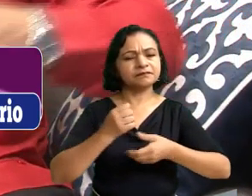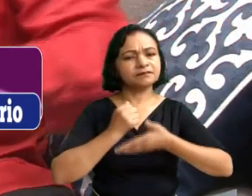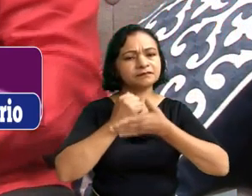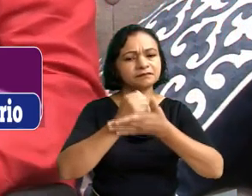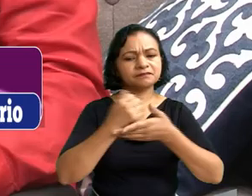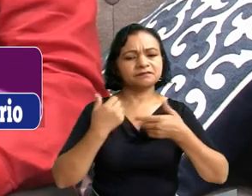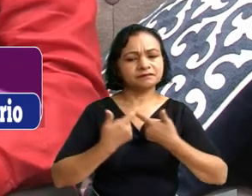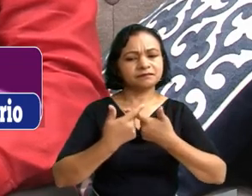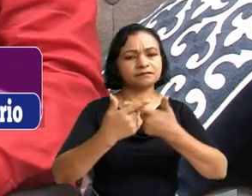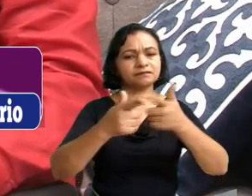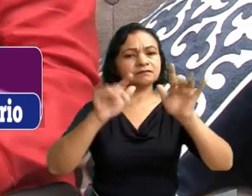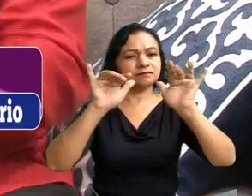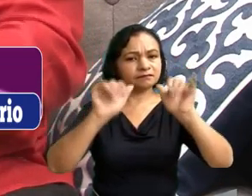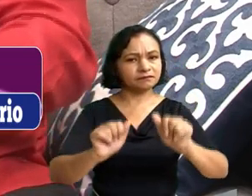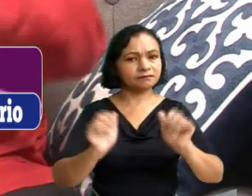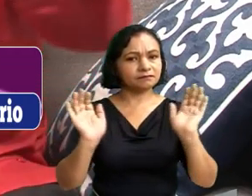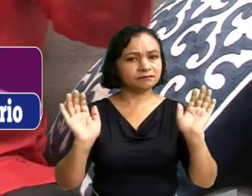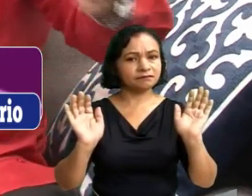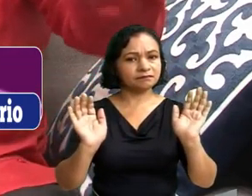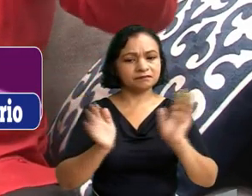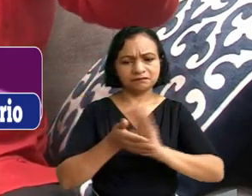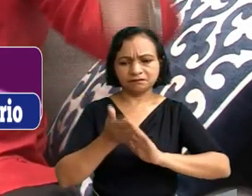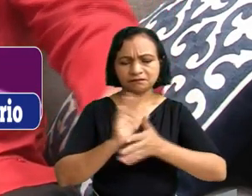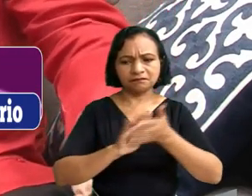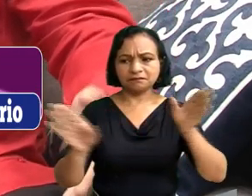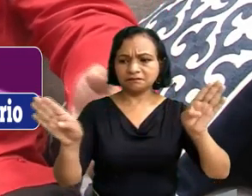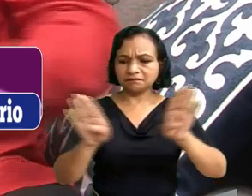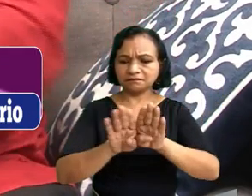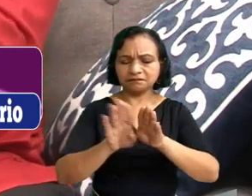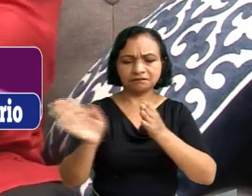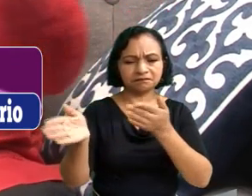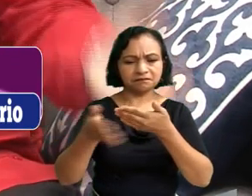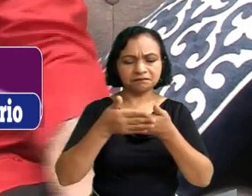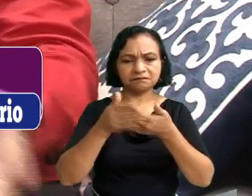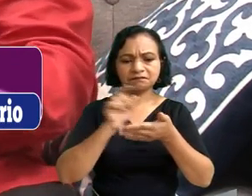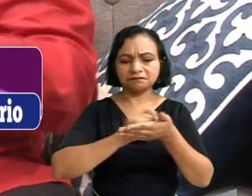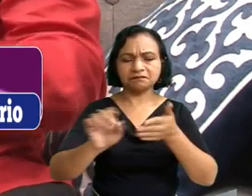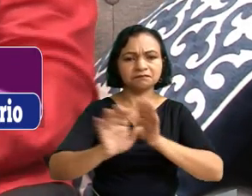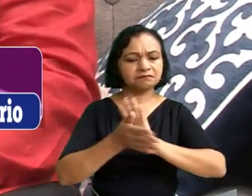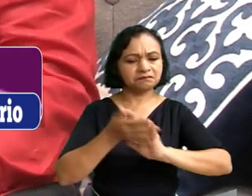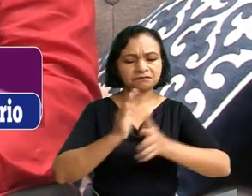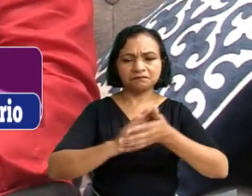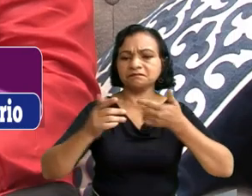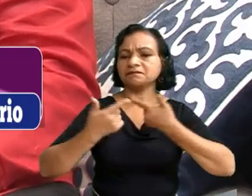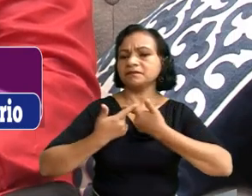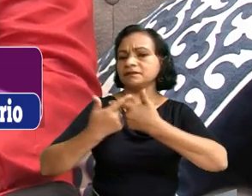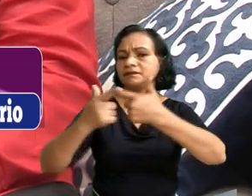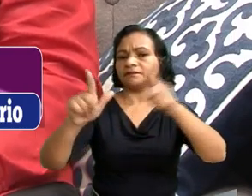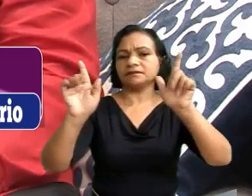de la ley de entidad porque eso se les va a hacer dar su expediente y van a quedar al total libertad